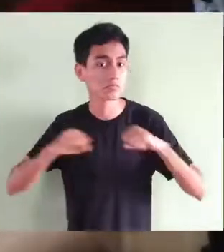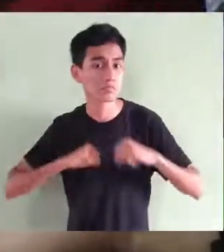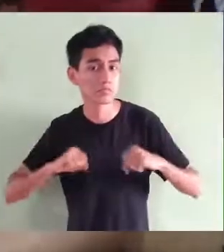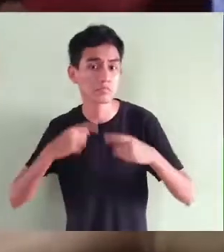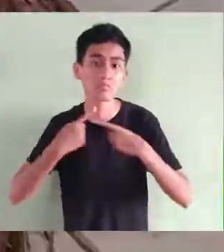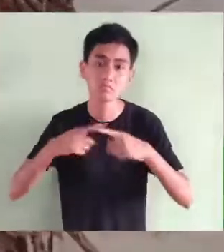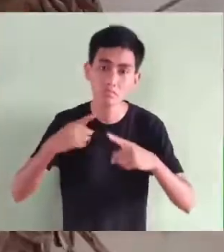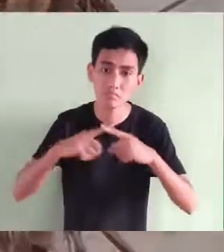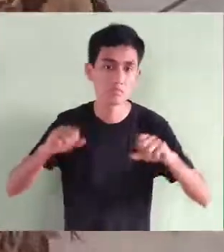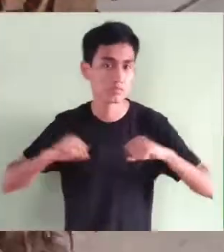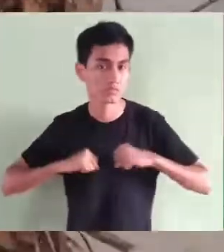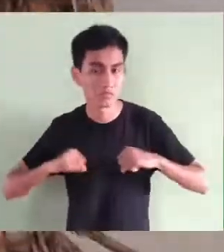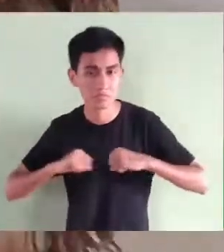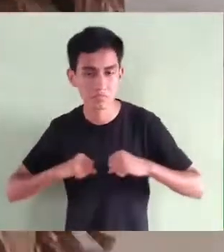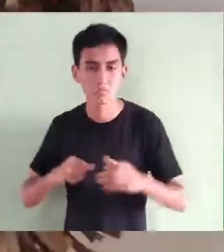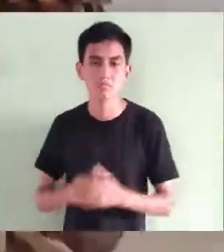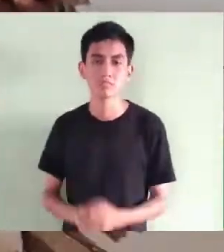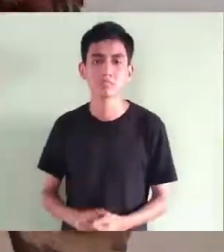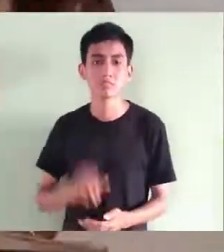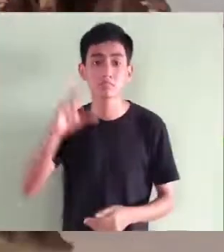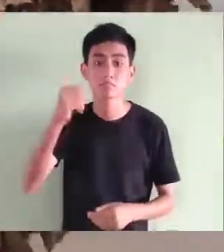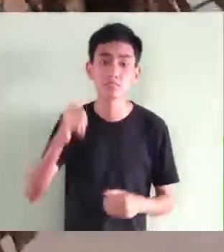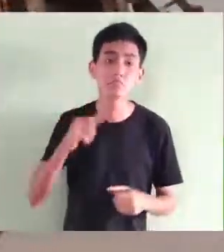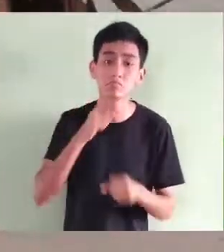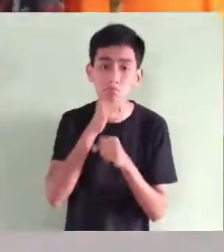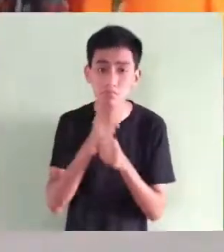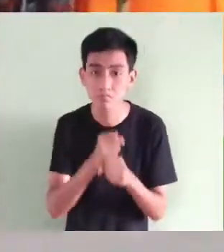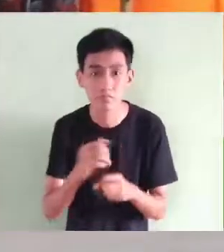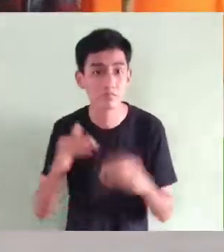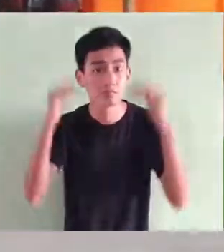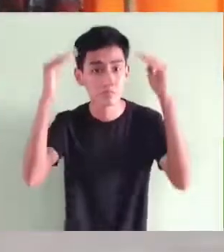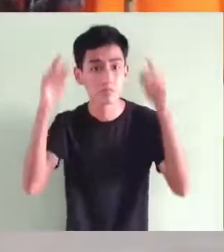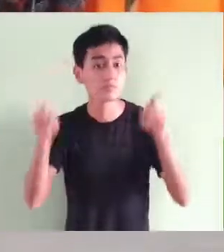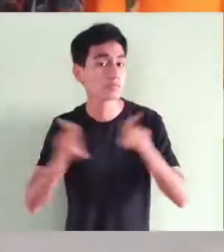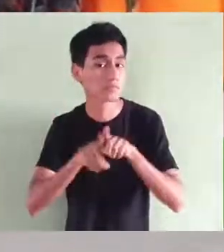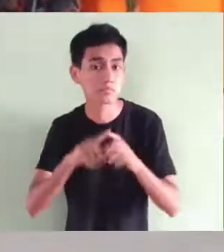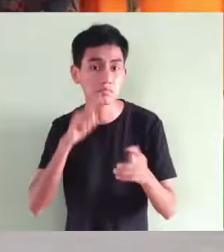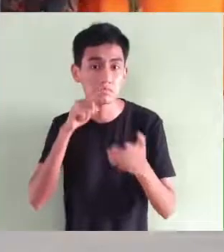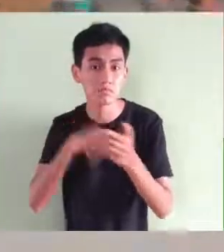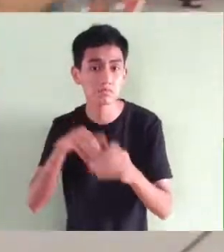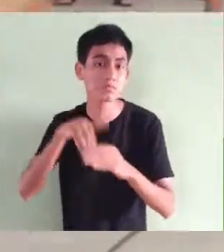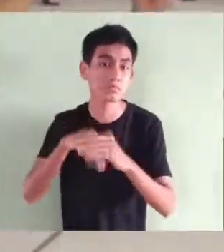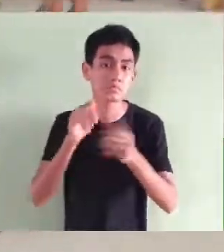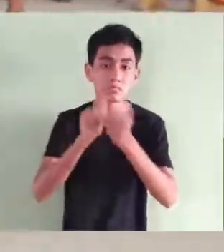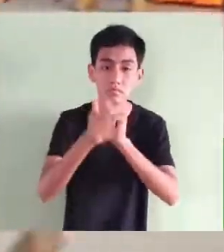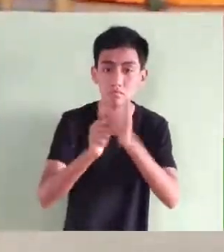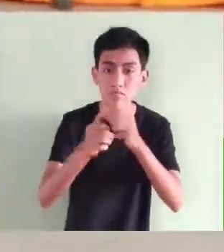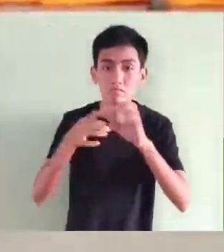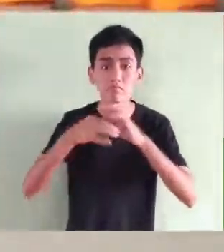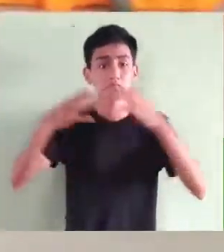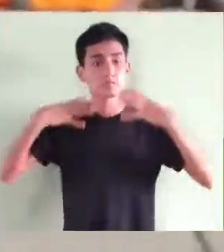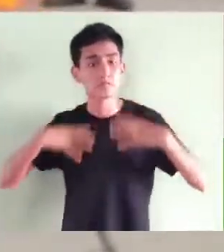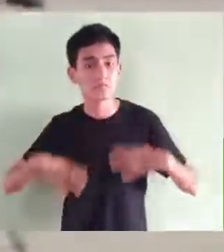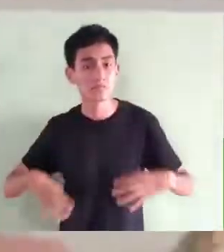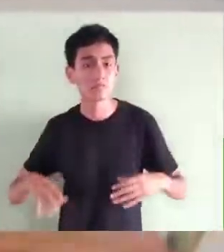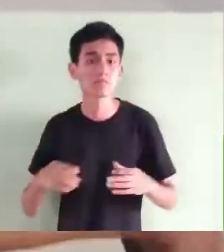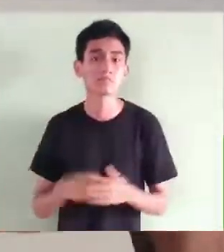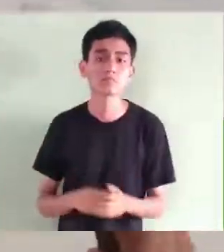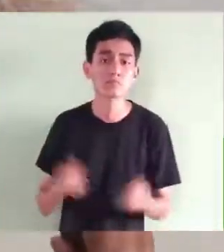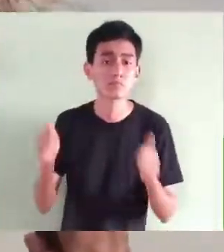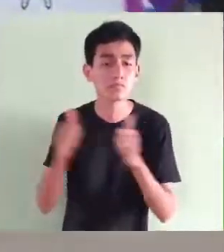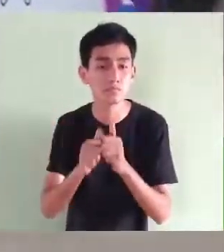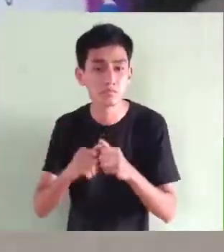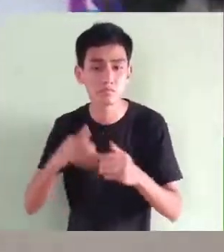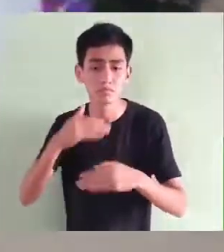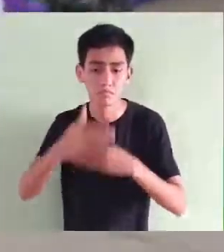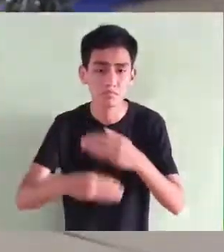¿no? Los adultos mayores también se hicieron presentes en el concurso de trajes mitológicos con material